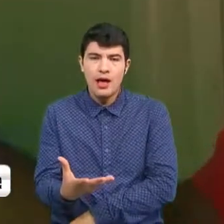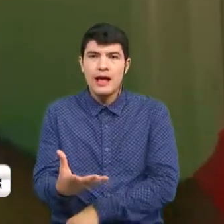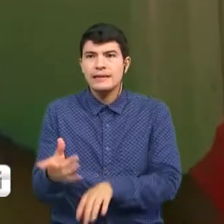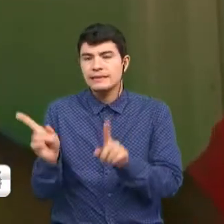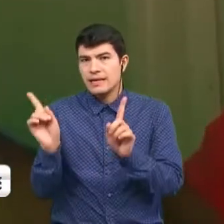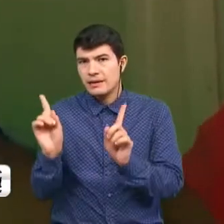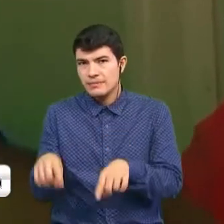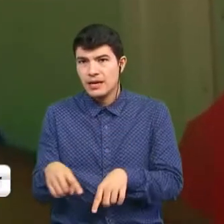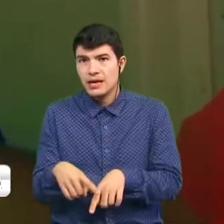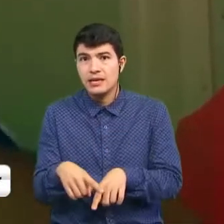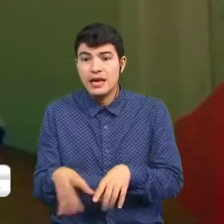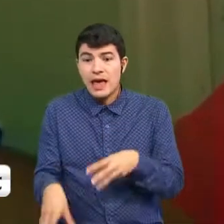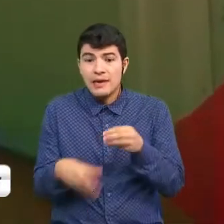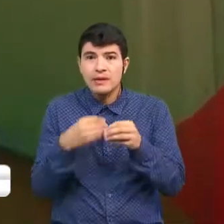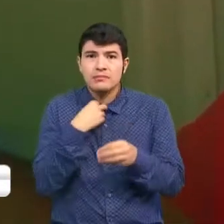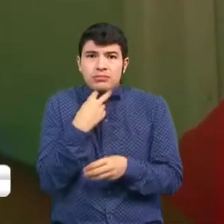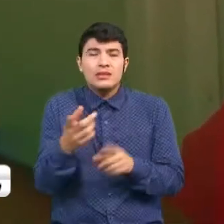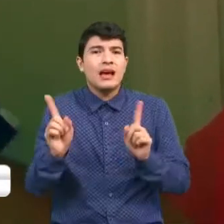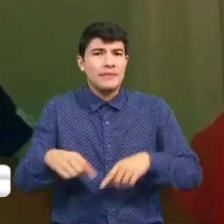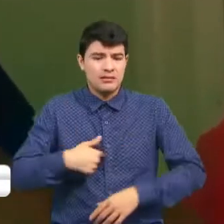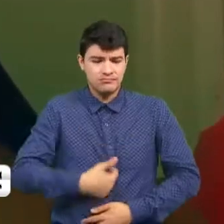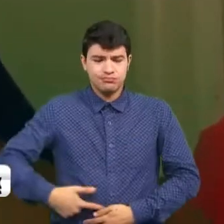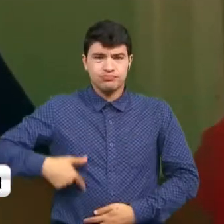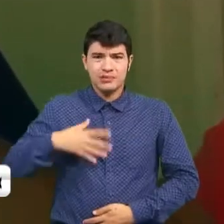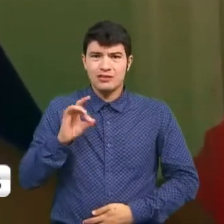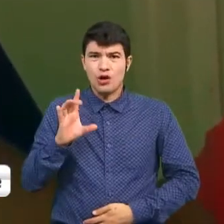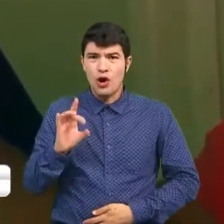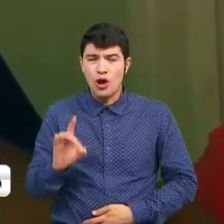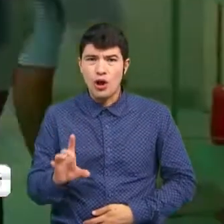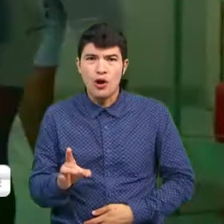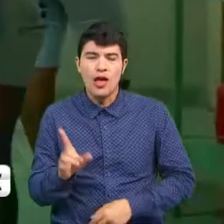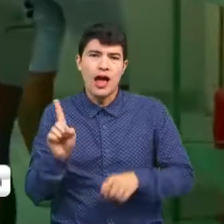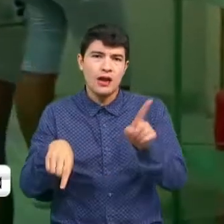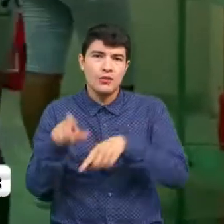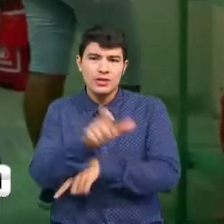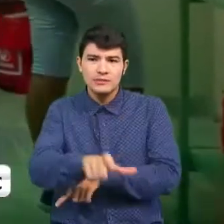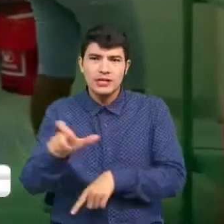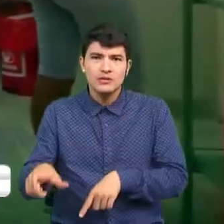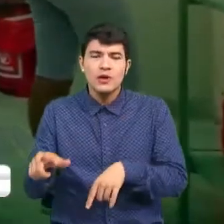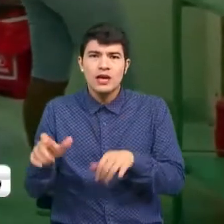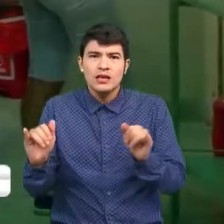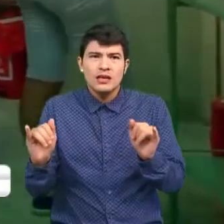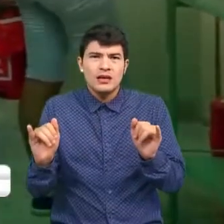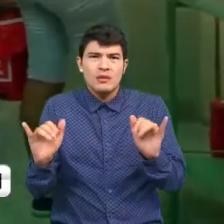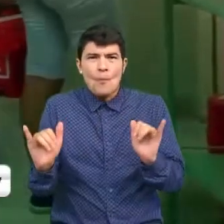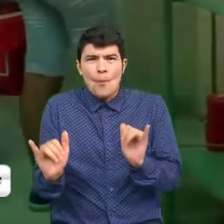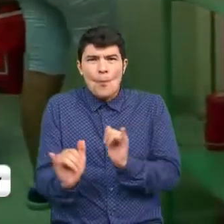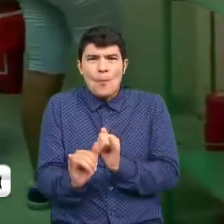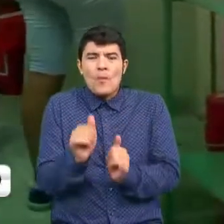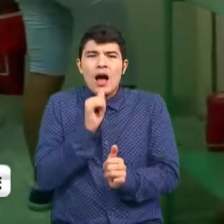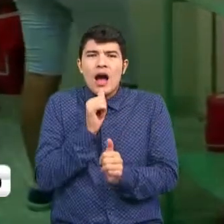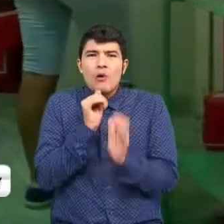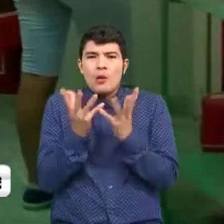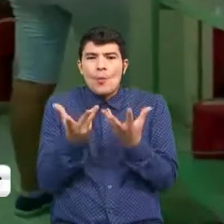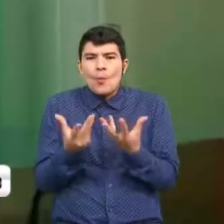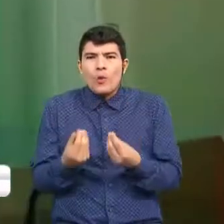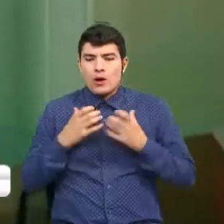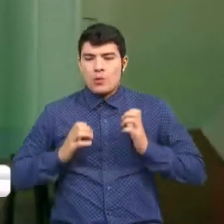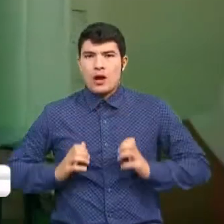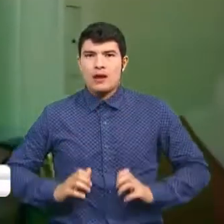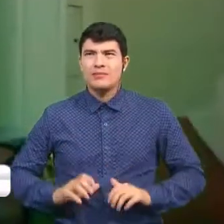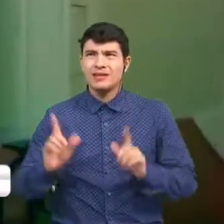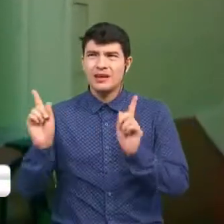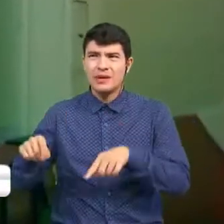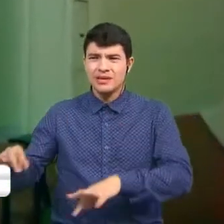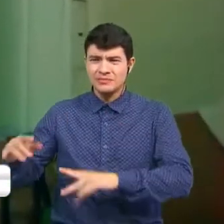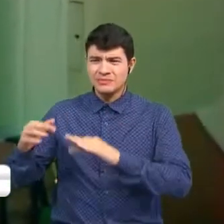posterior al vómito han presentado dolores abdominales algunos pacientes no se han presentado deshidratación todo eso lo hará veneno y de asia